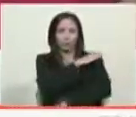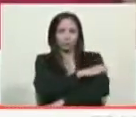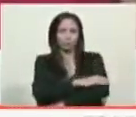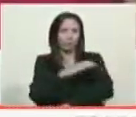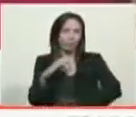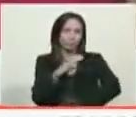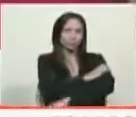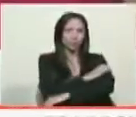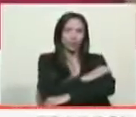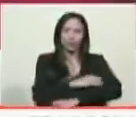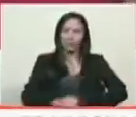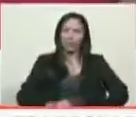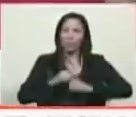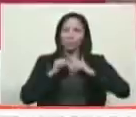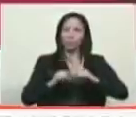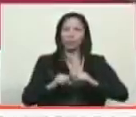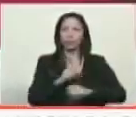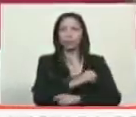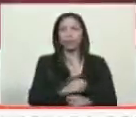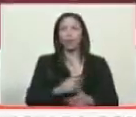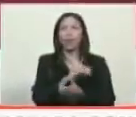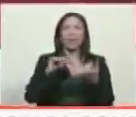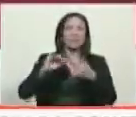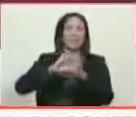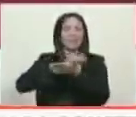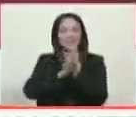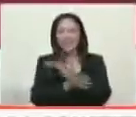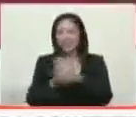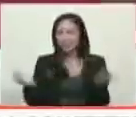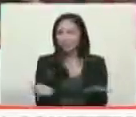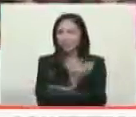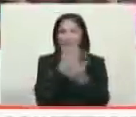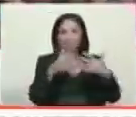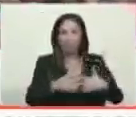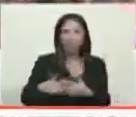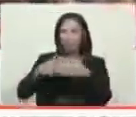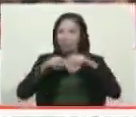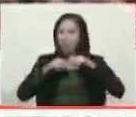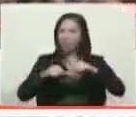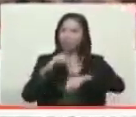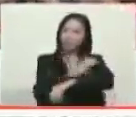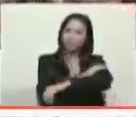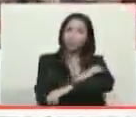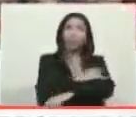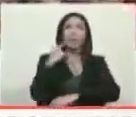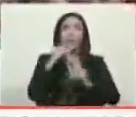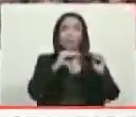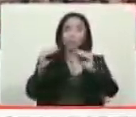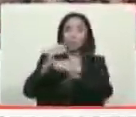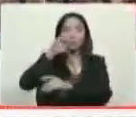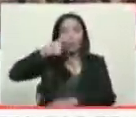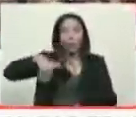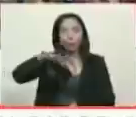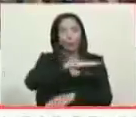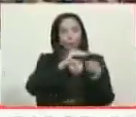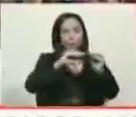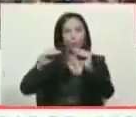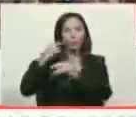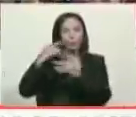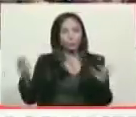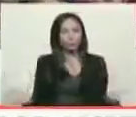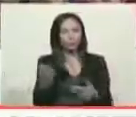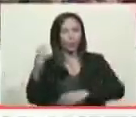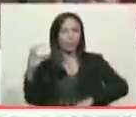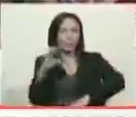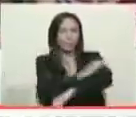que sintamos que volvimos a derrotar al imperialismo norteamericano. Invito a nuestro pueblo a rescatar el brazalete